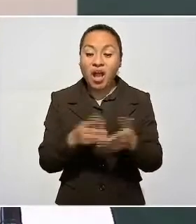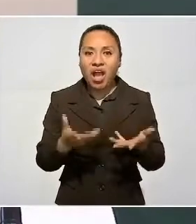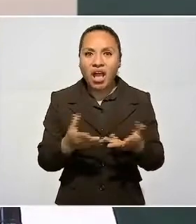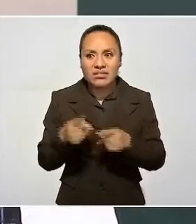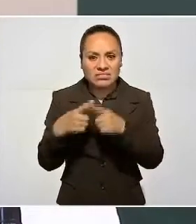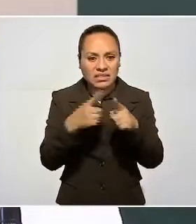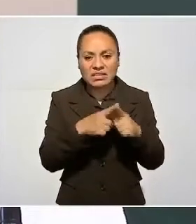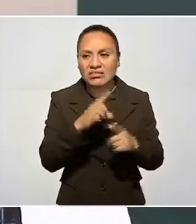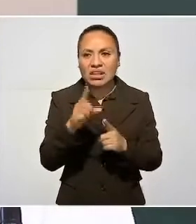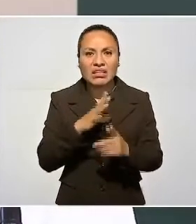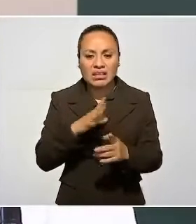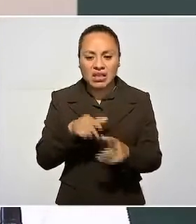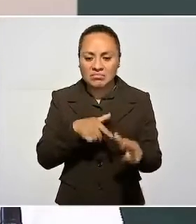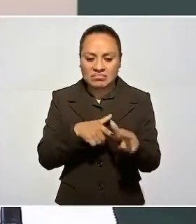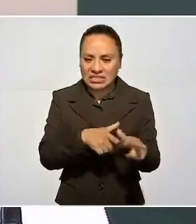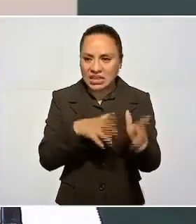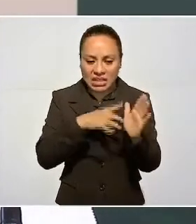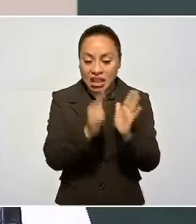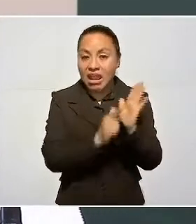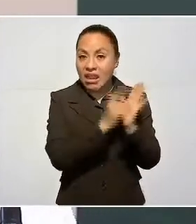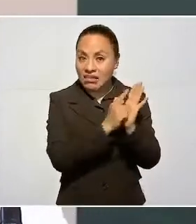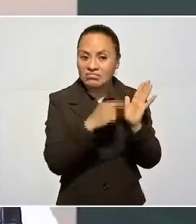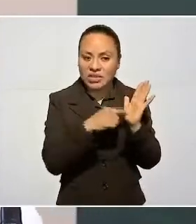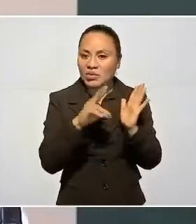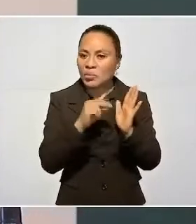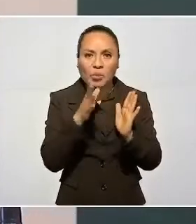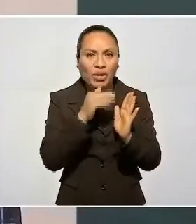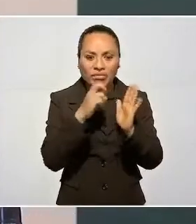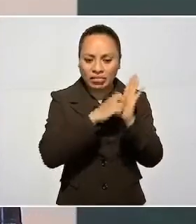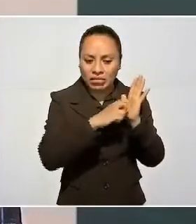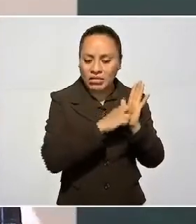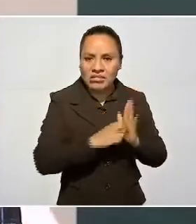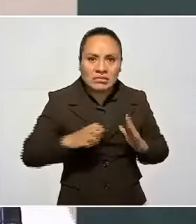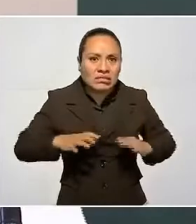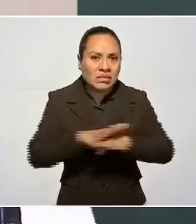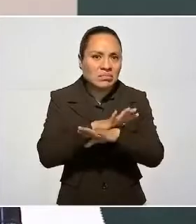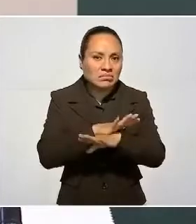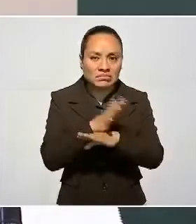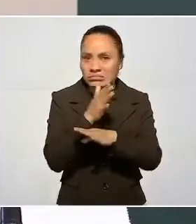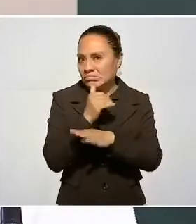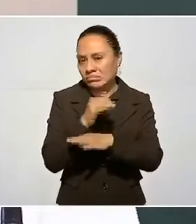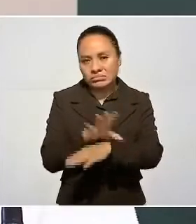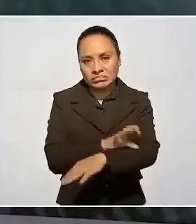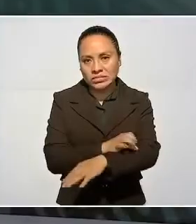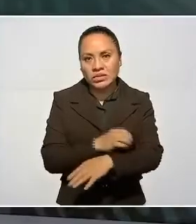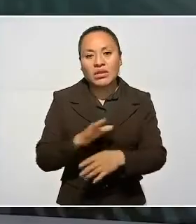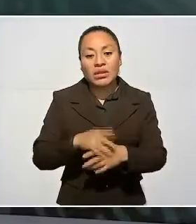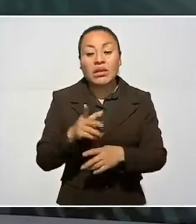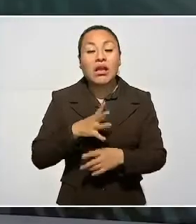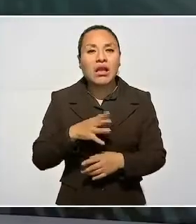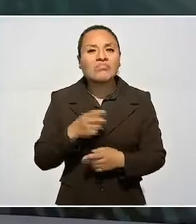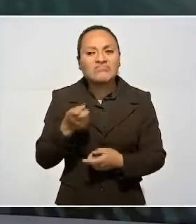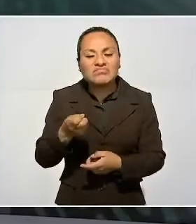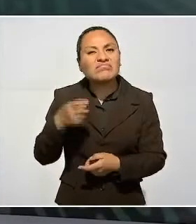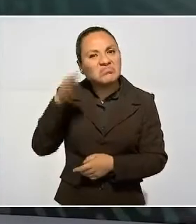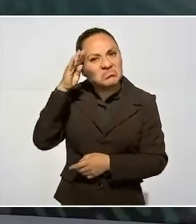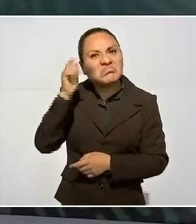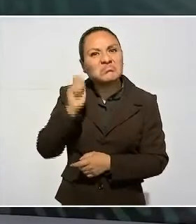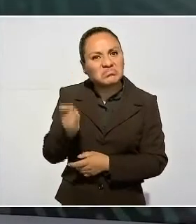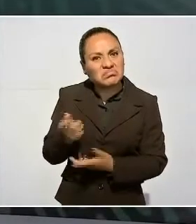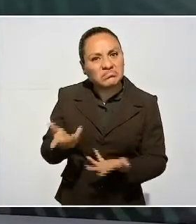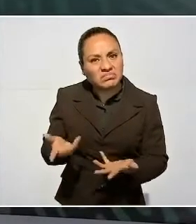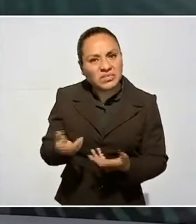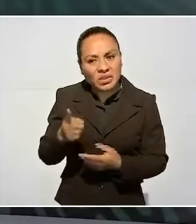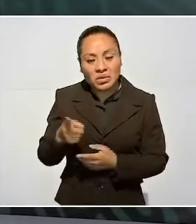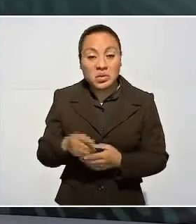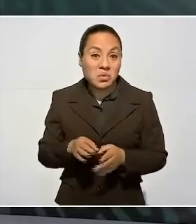las impugnaciones a las reformas a la ley de la industria eléctrica, lo cual nos lleva a pensar